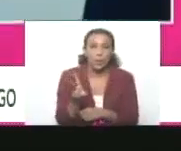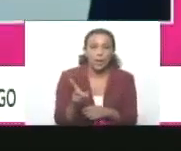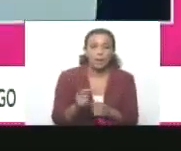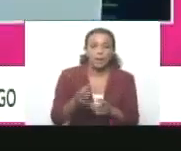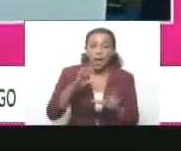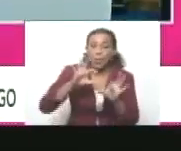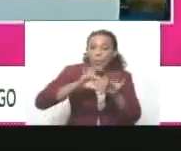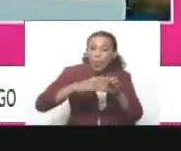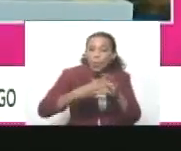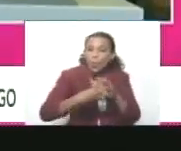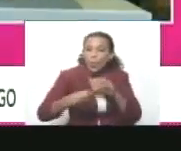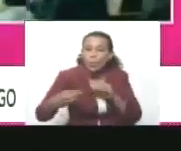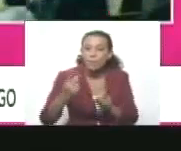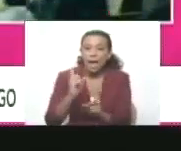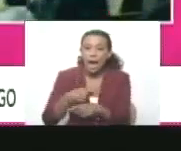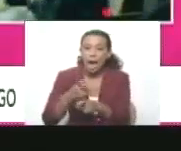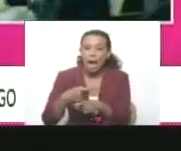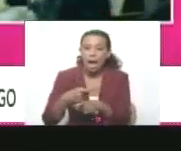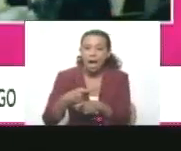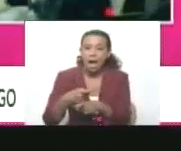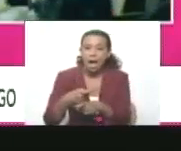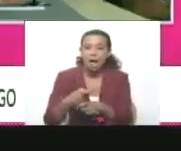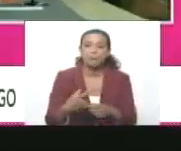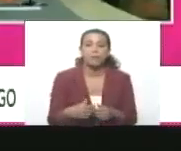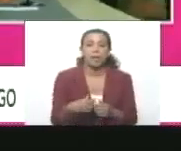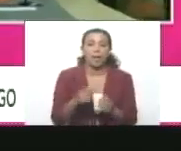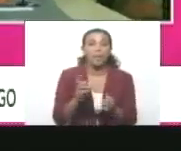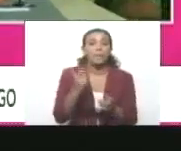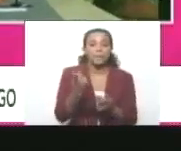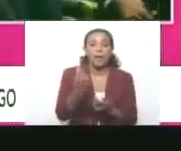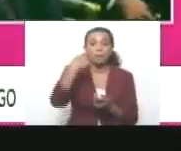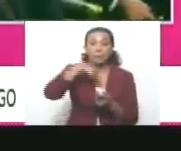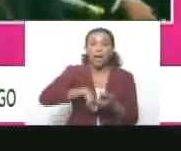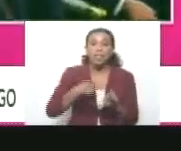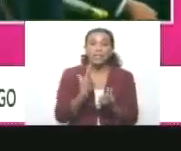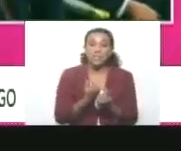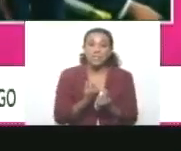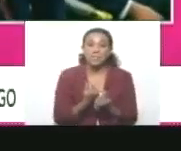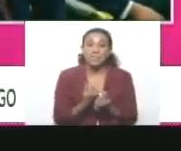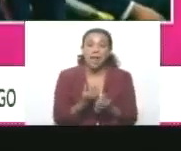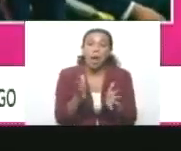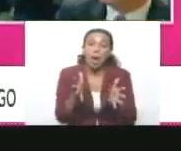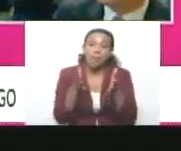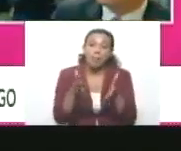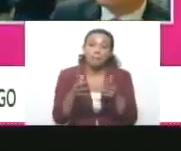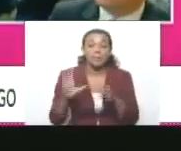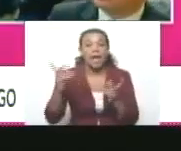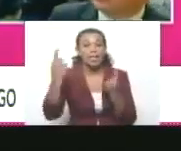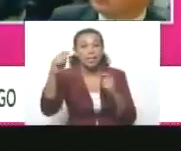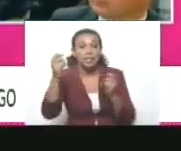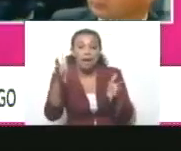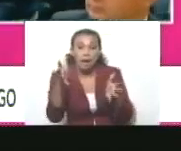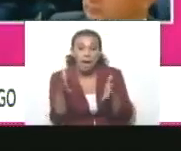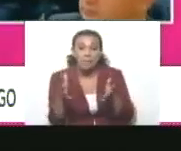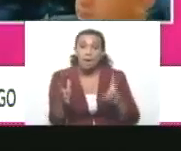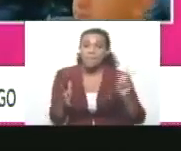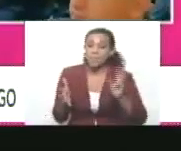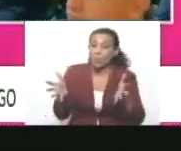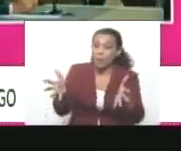Y pum, pum, pum, para acá. También ganar, ganar, ganar, ganar. En